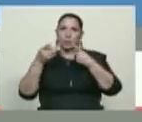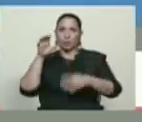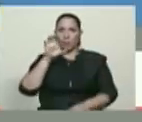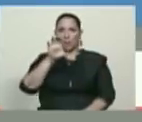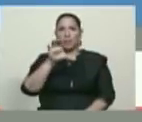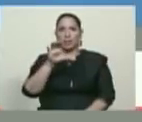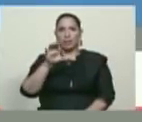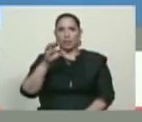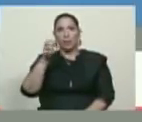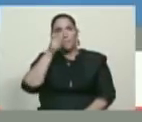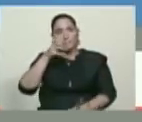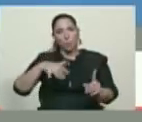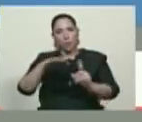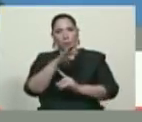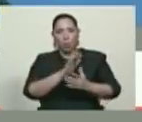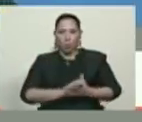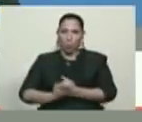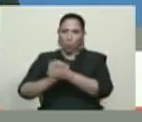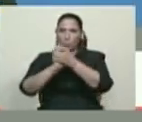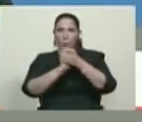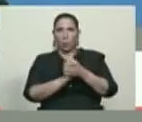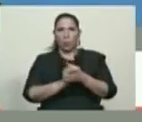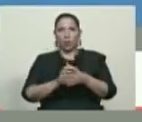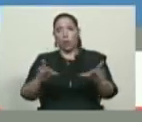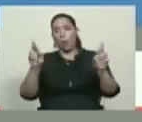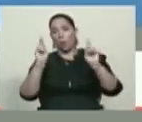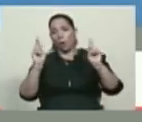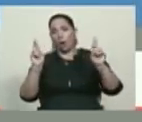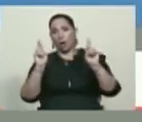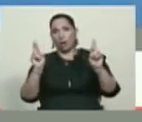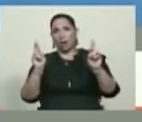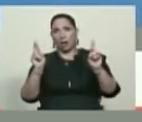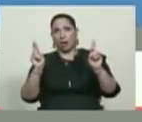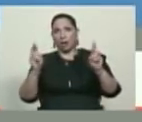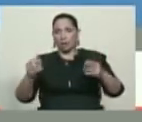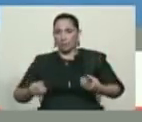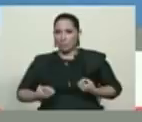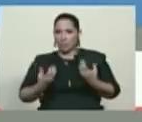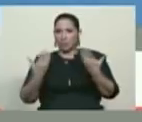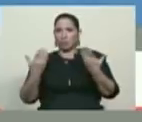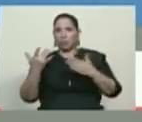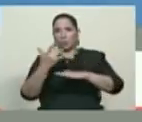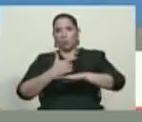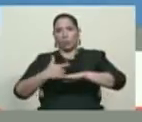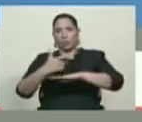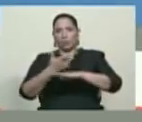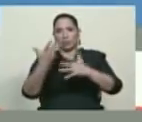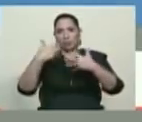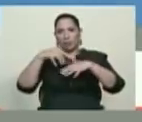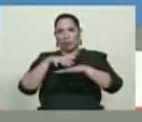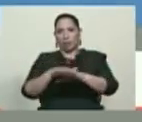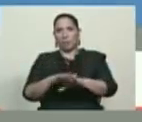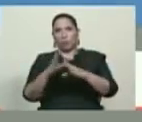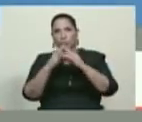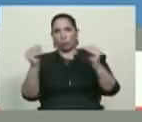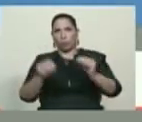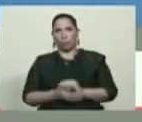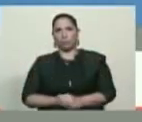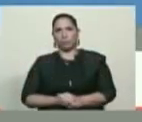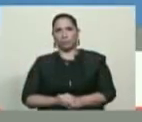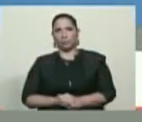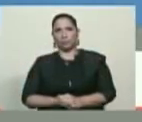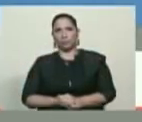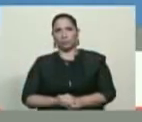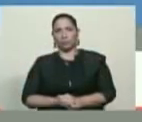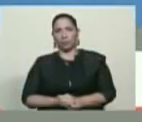unan y ojalá tengan expresión de gobiernos para que nos unamos integralmente en todos los sentidos. Son momentos para